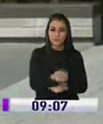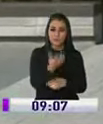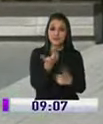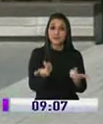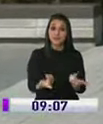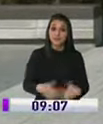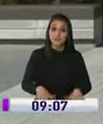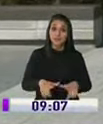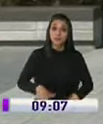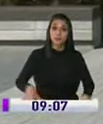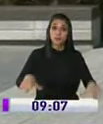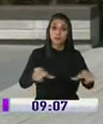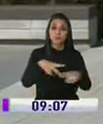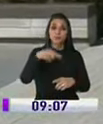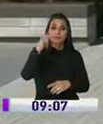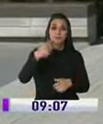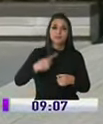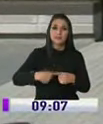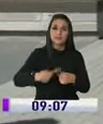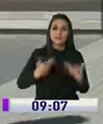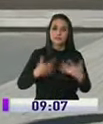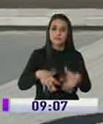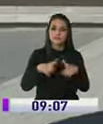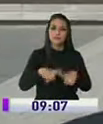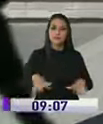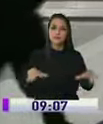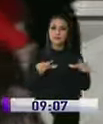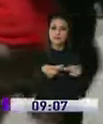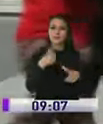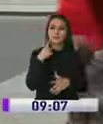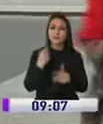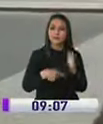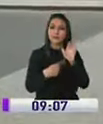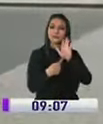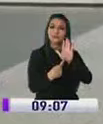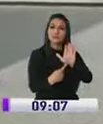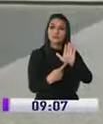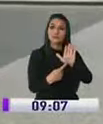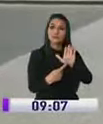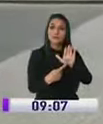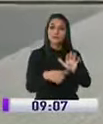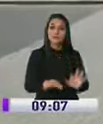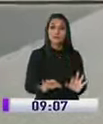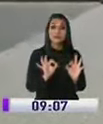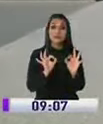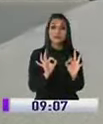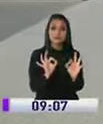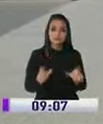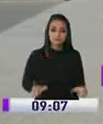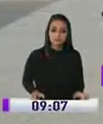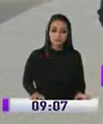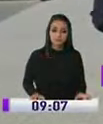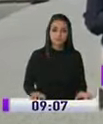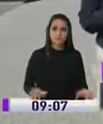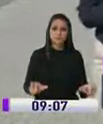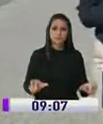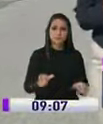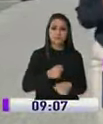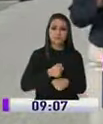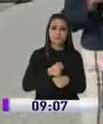nos encontramos aquí en el norte de la capital precisamente para esto, para mostrarles cómo ha quedado esta parte del bulevar